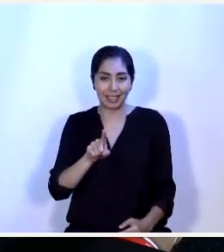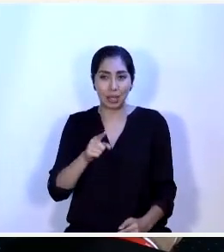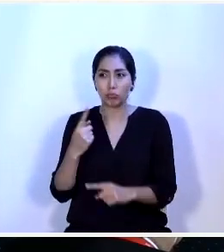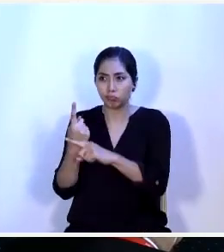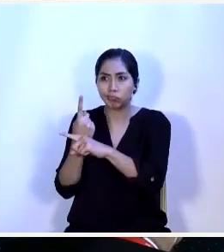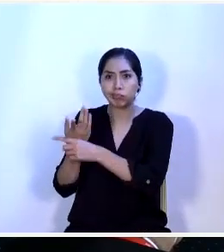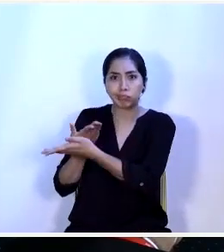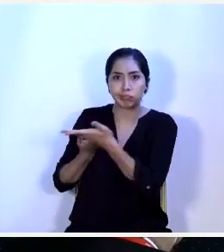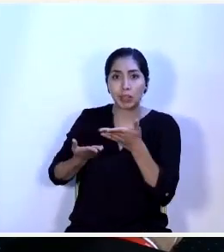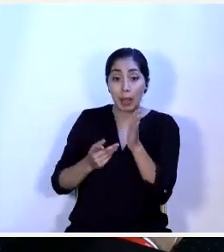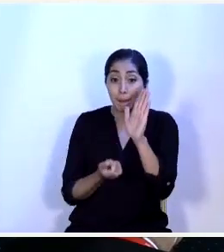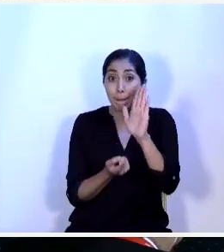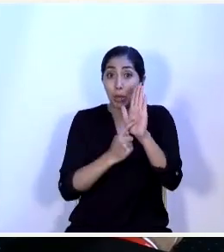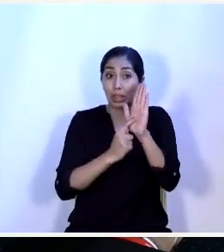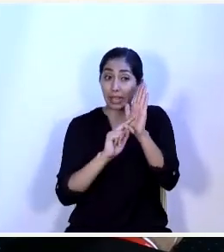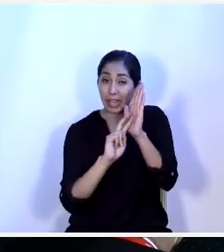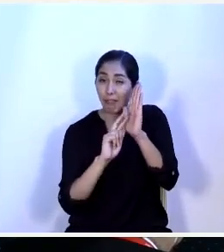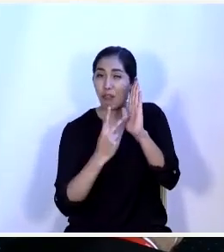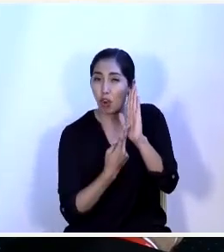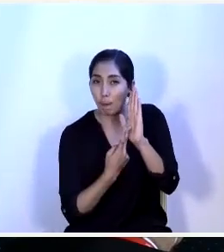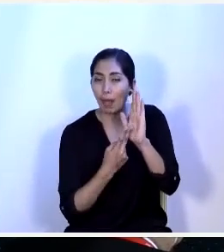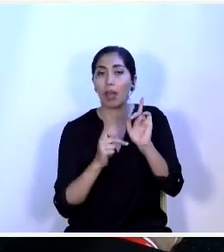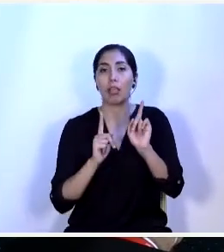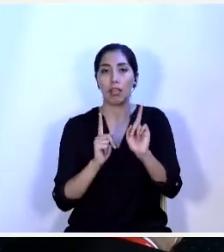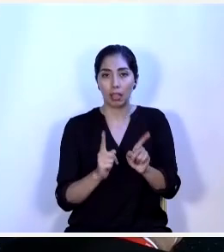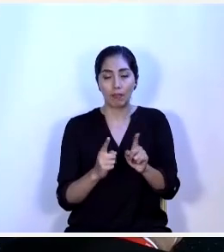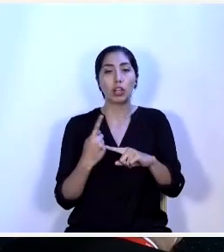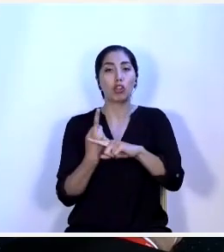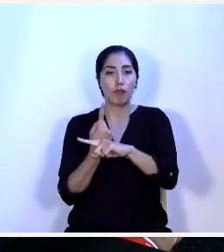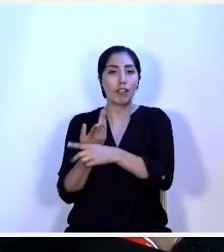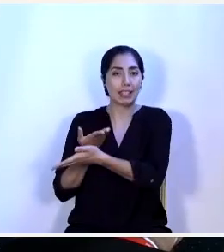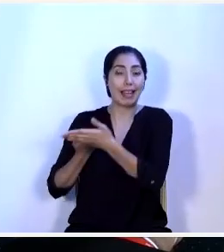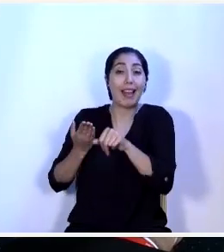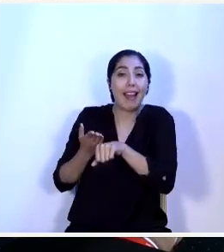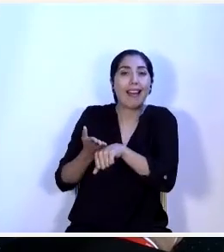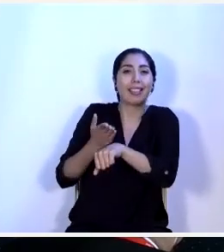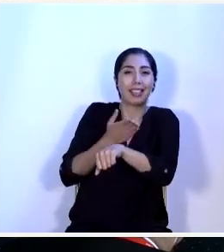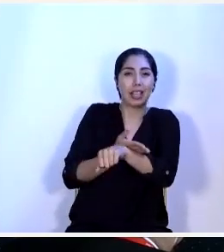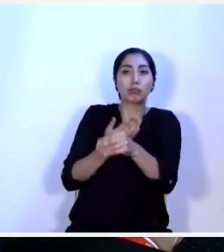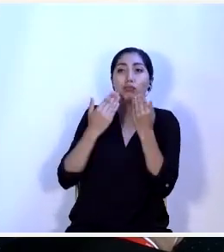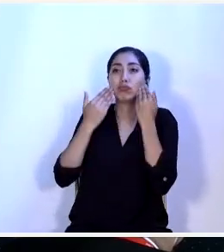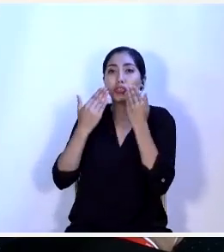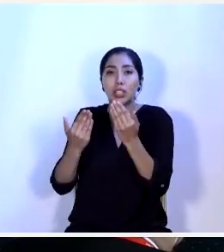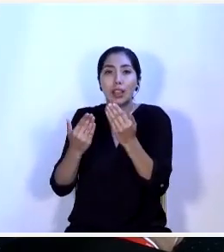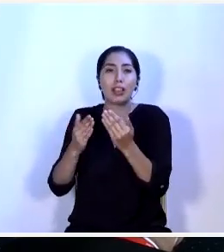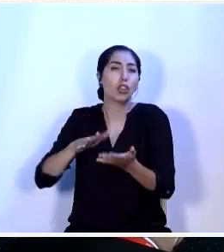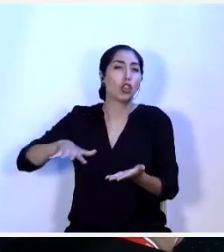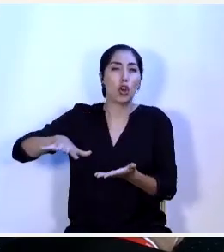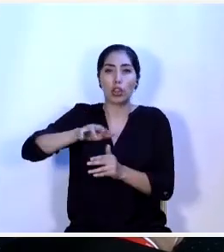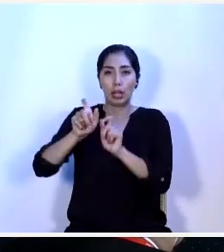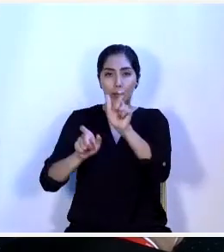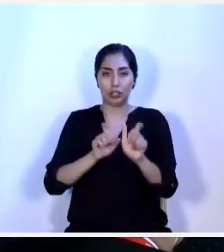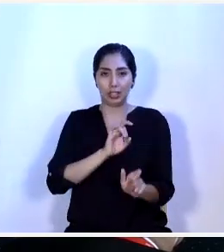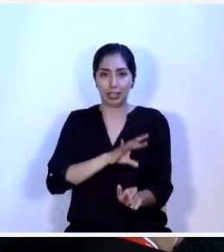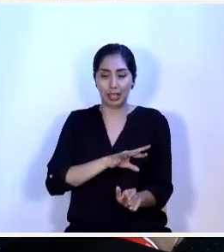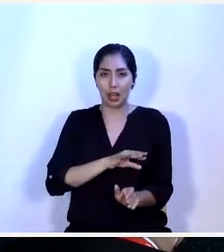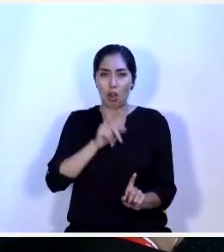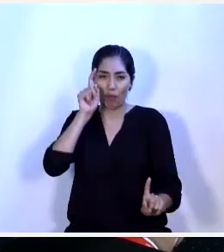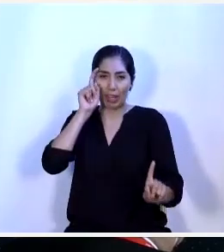tributaria tiene que ser conversada. Una reforma tributaria tiene que ser en beneficio de todos los chilenos, tienen que apuntar hacia mayor